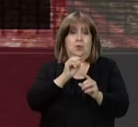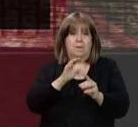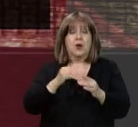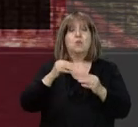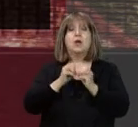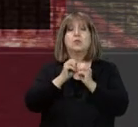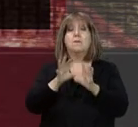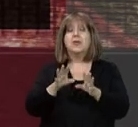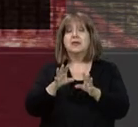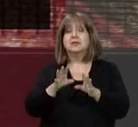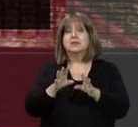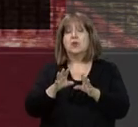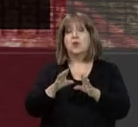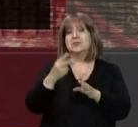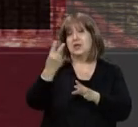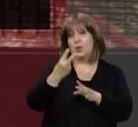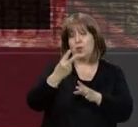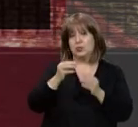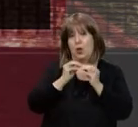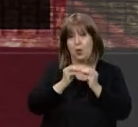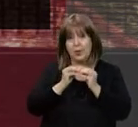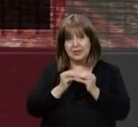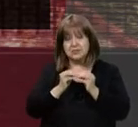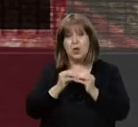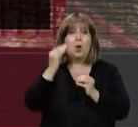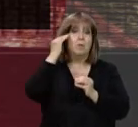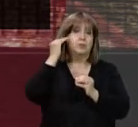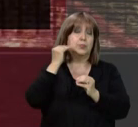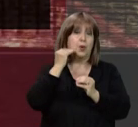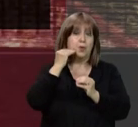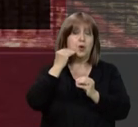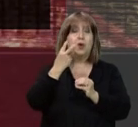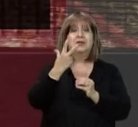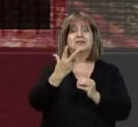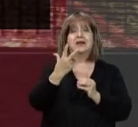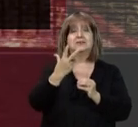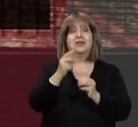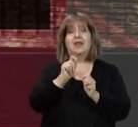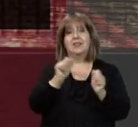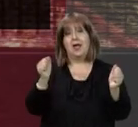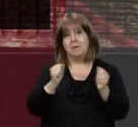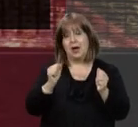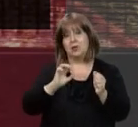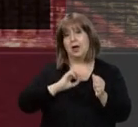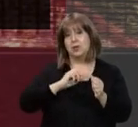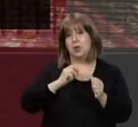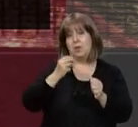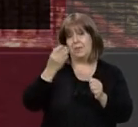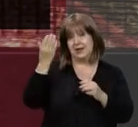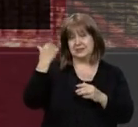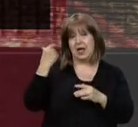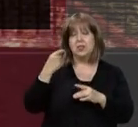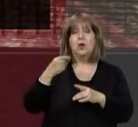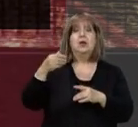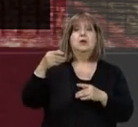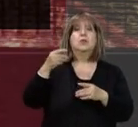¿cuándo arrancó este mega juicio, este segundo mega juicio por la causa del Próbolo? 3 de mayo 2021. ¿Cuántos testigos